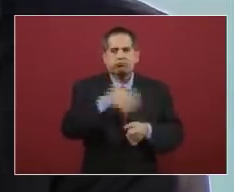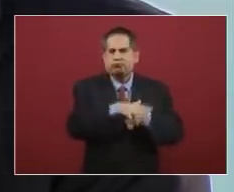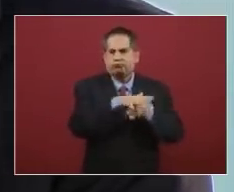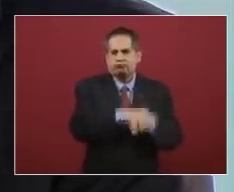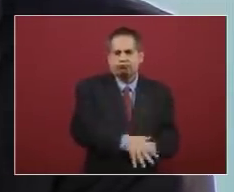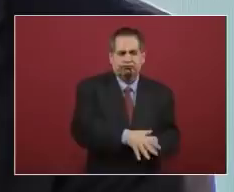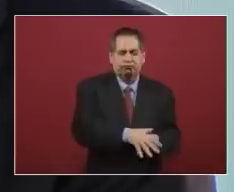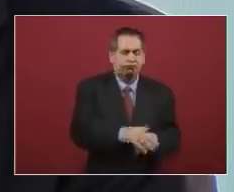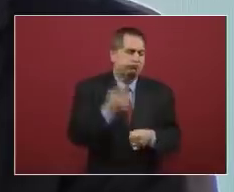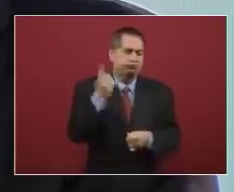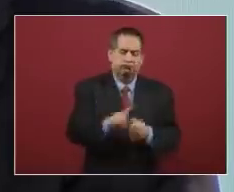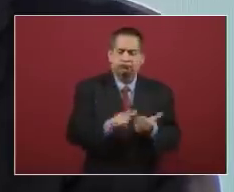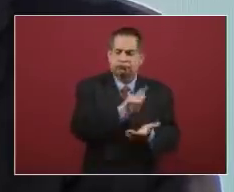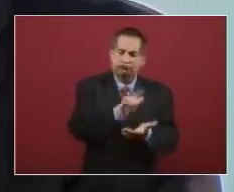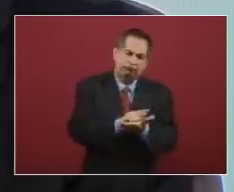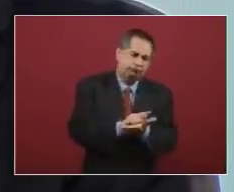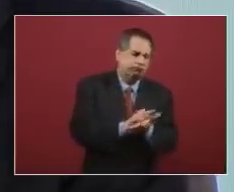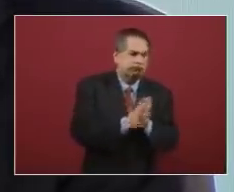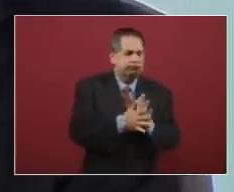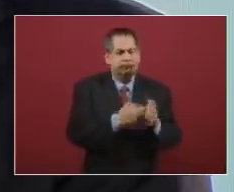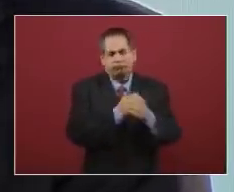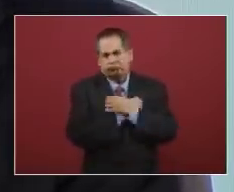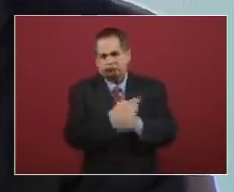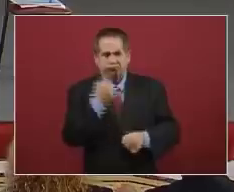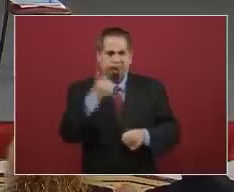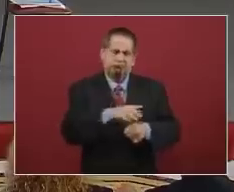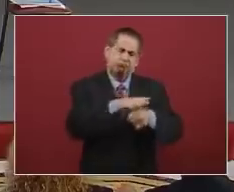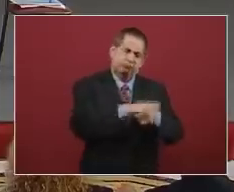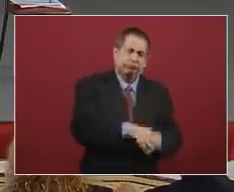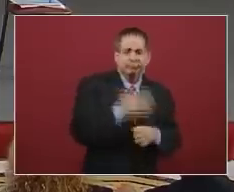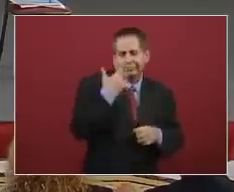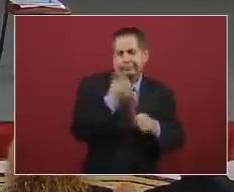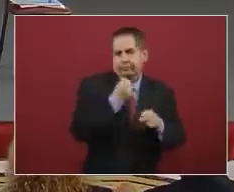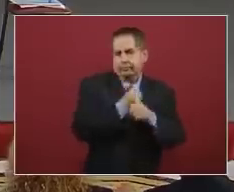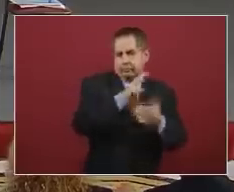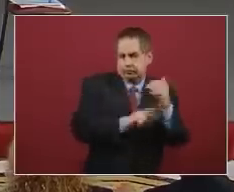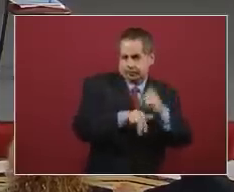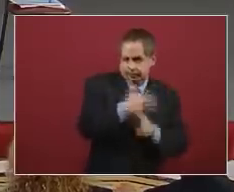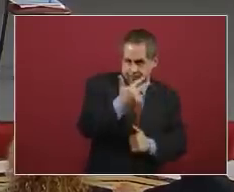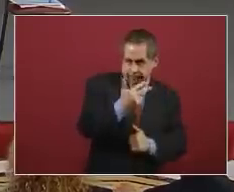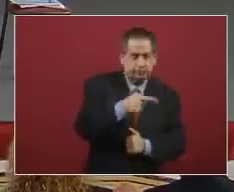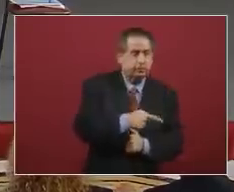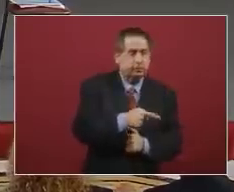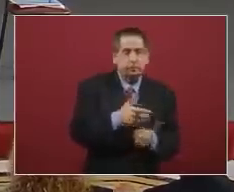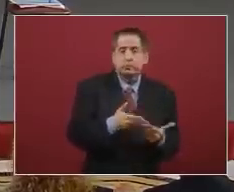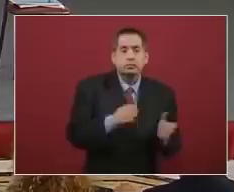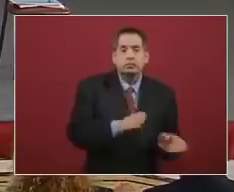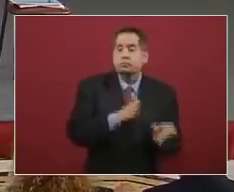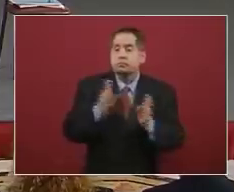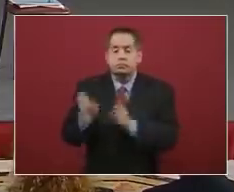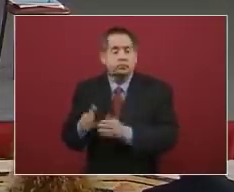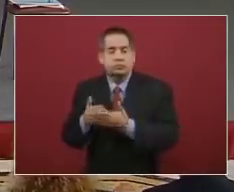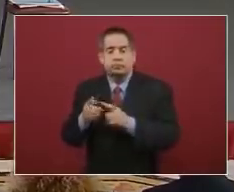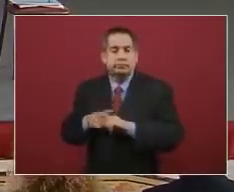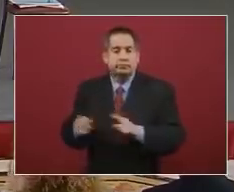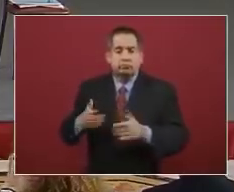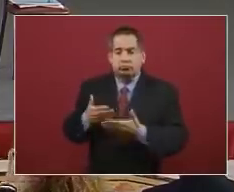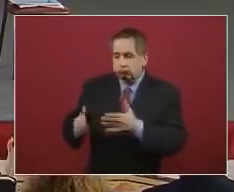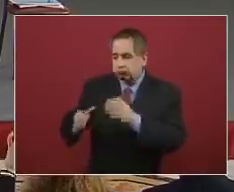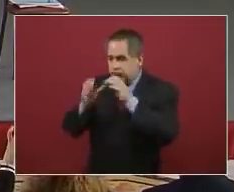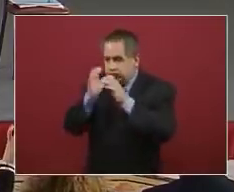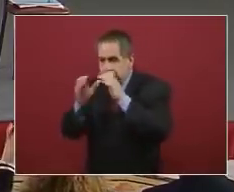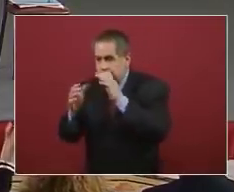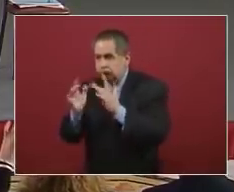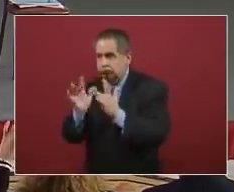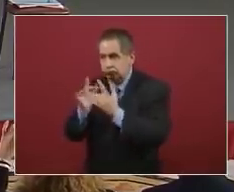para imponer la reforma educativa del 2013, y ahora se tiene un diálogo permanente, un